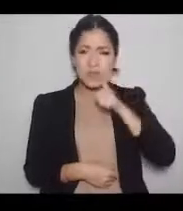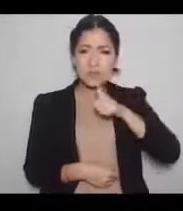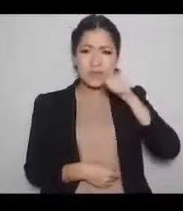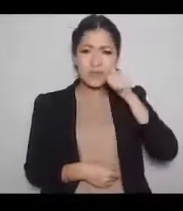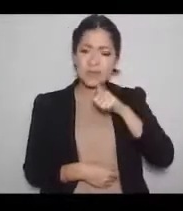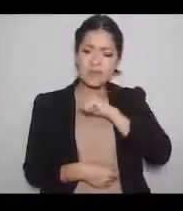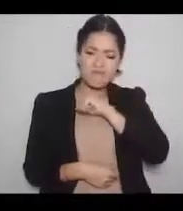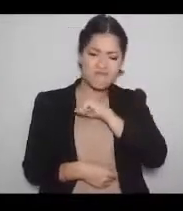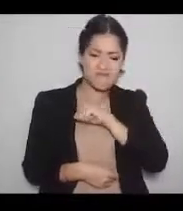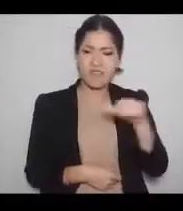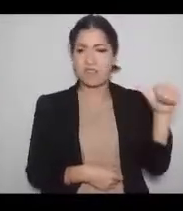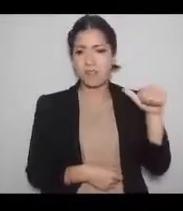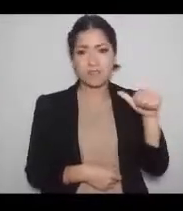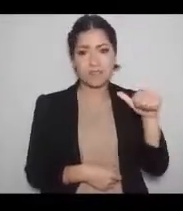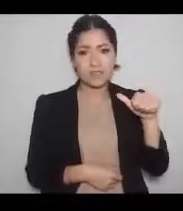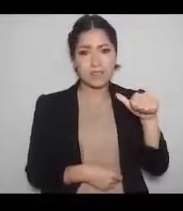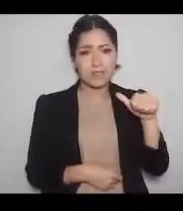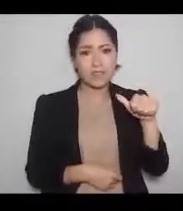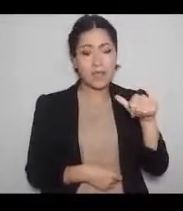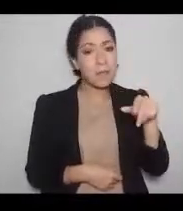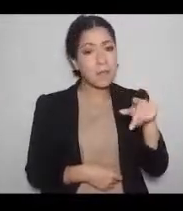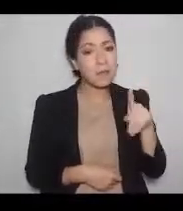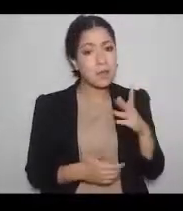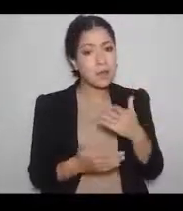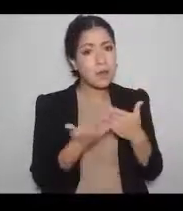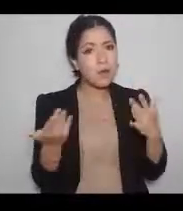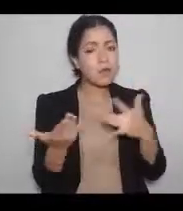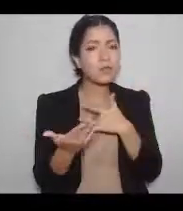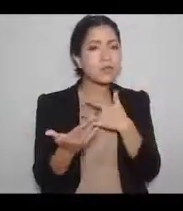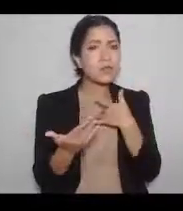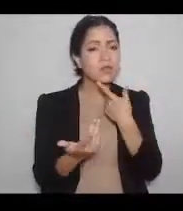me da gusto que alguien me supere.